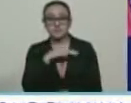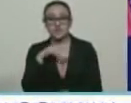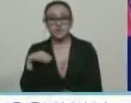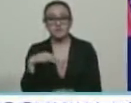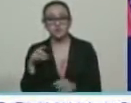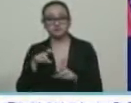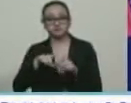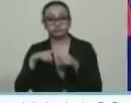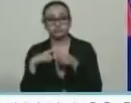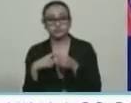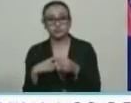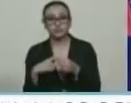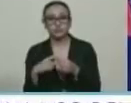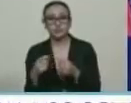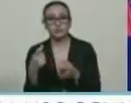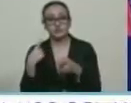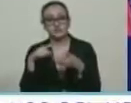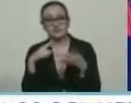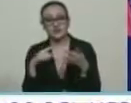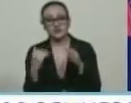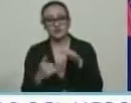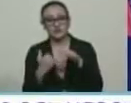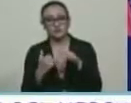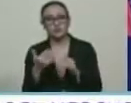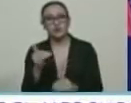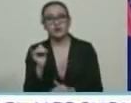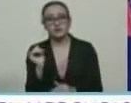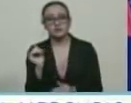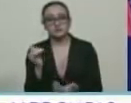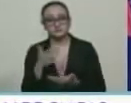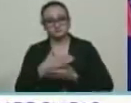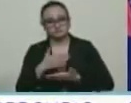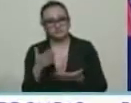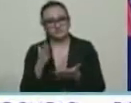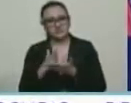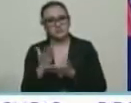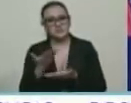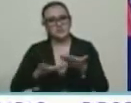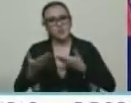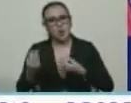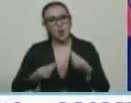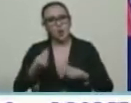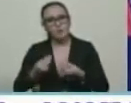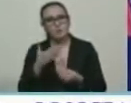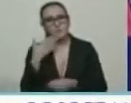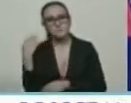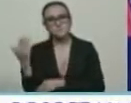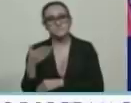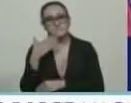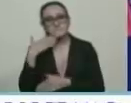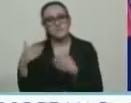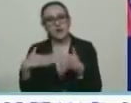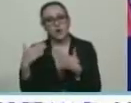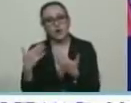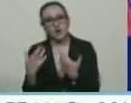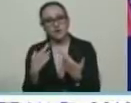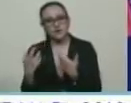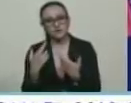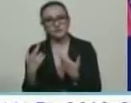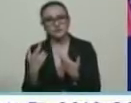de distintas instituciones, y siempre hemos hablado de cómo podemos mejorar estas